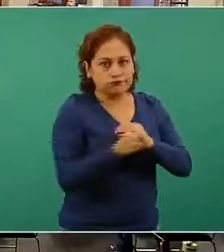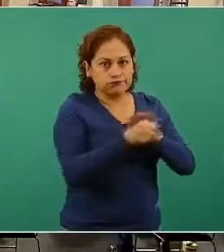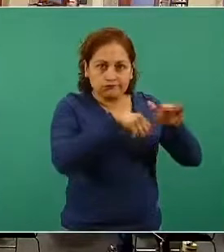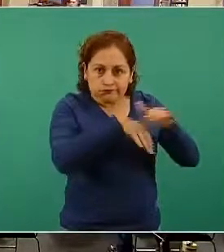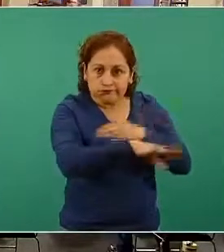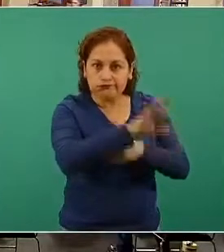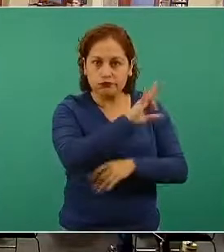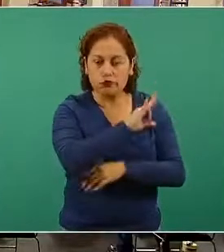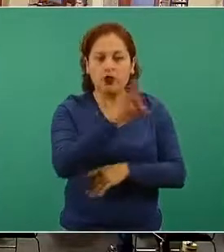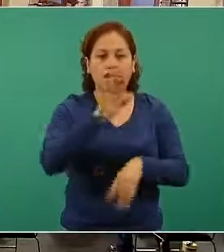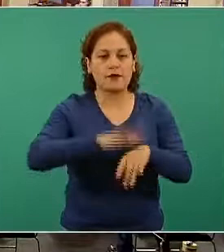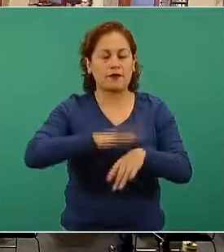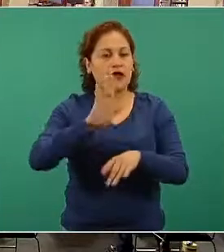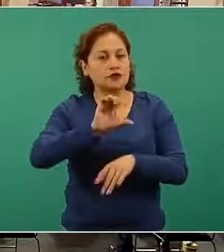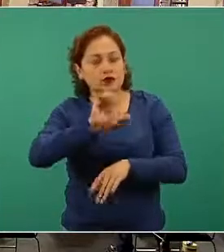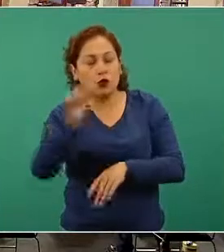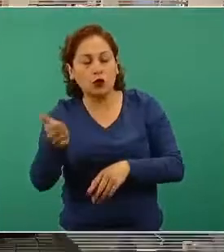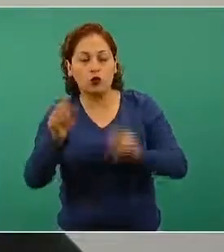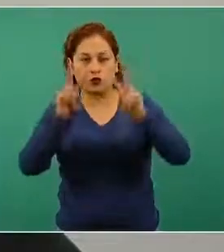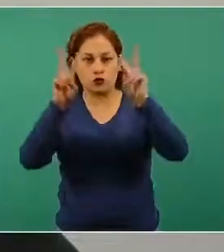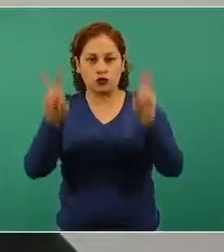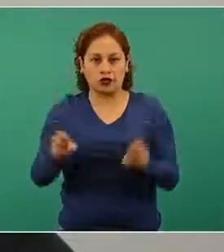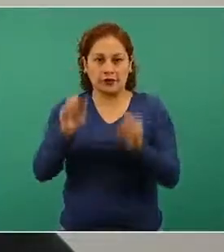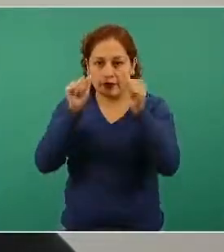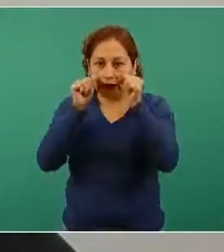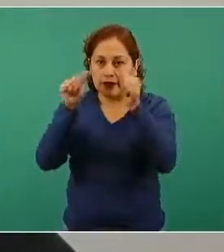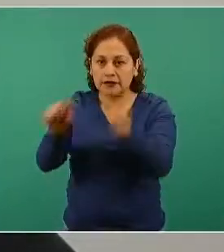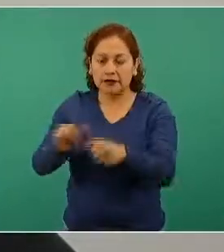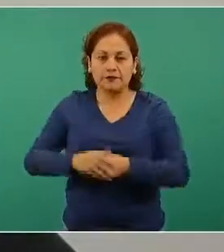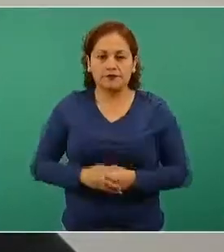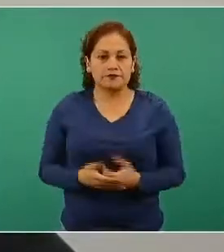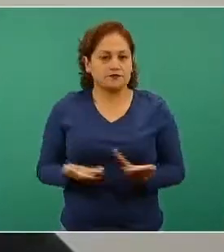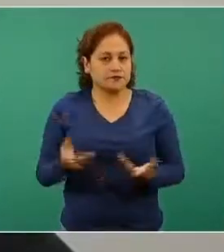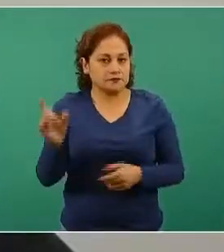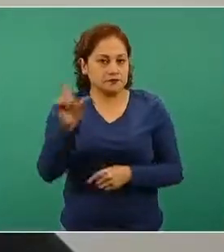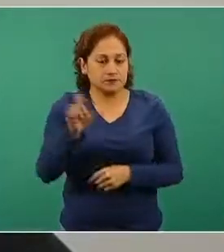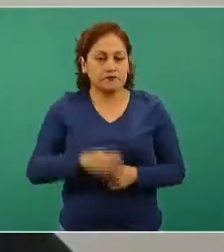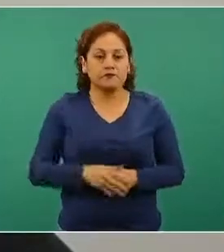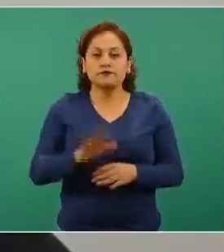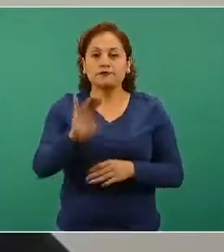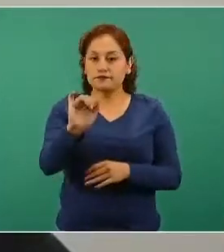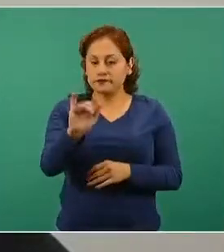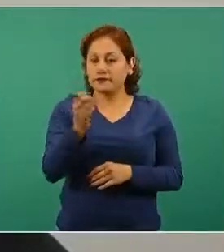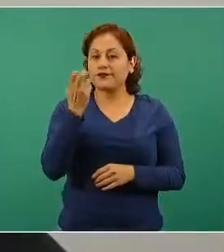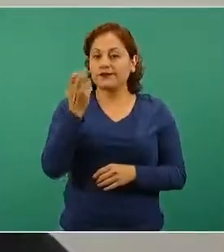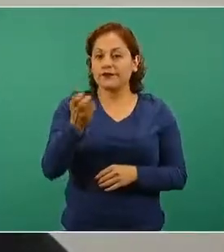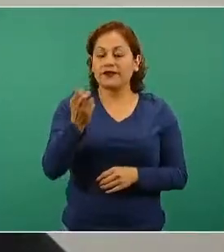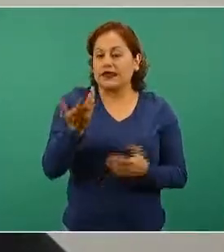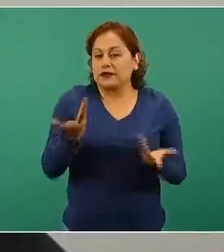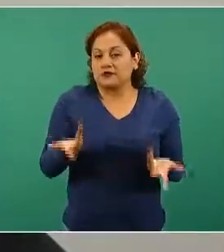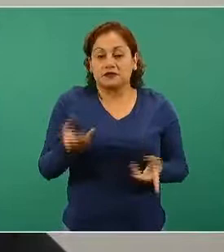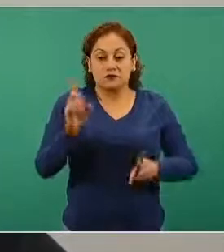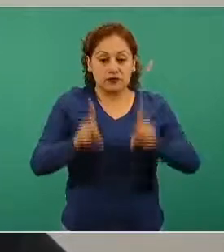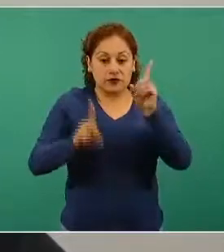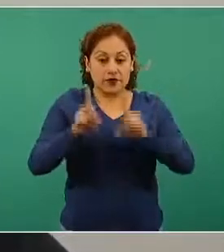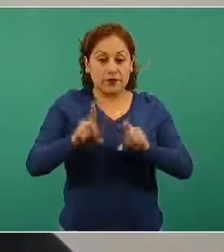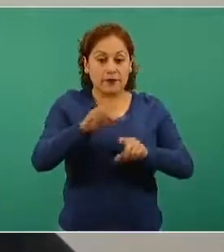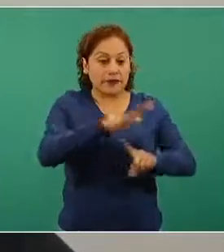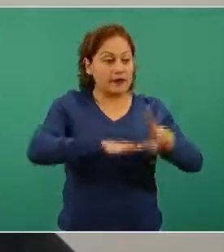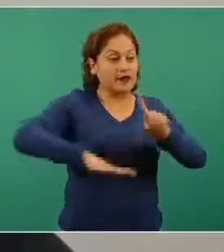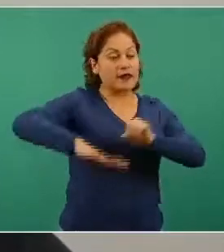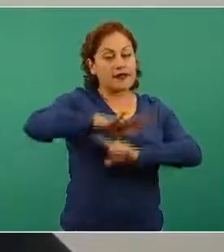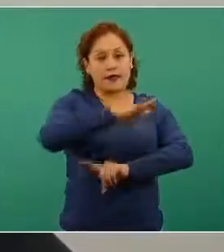Sí, cómo no. Esta es una actividad dinámica que obviamente ocurre en el nivel muy local, es decir, ocurre a nivel de unidad